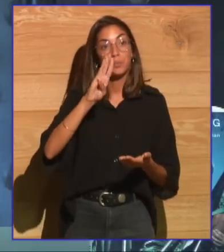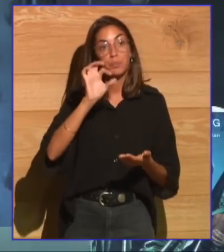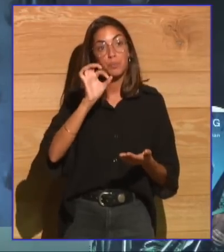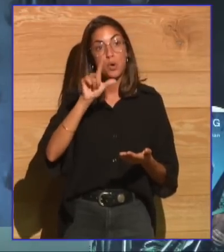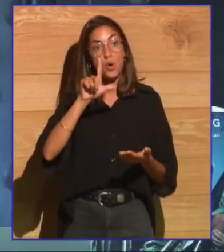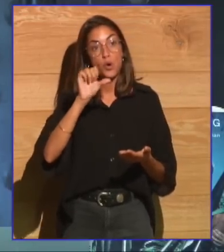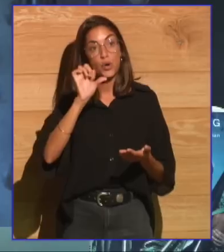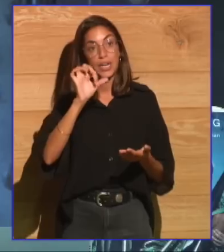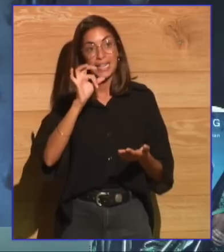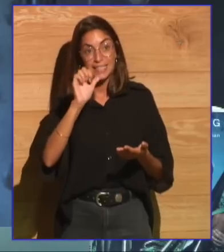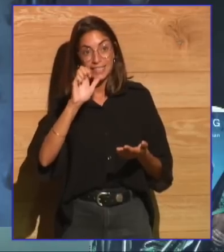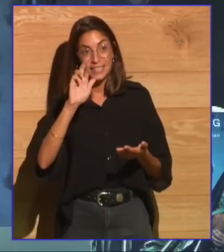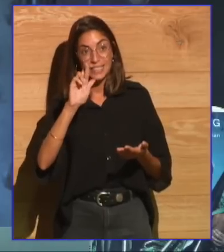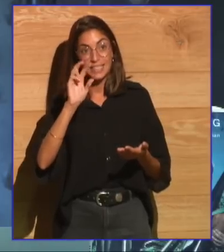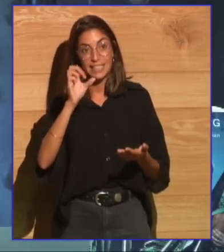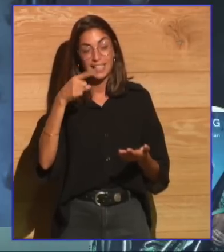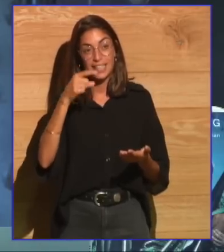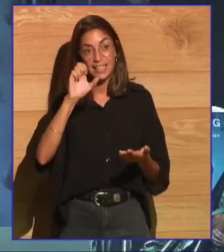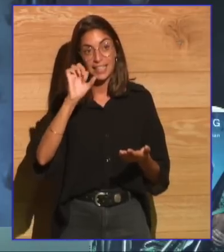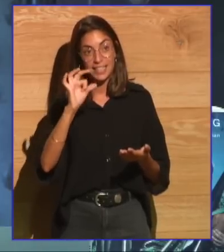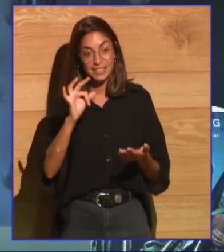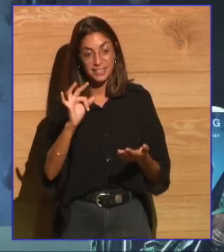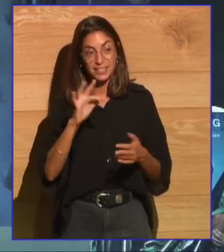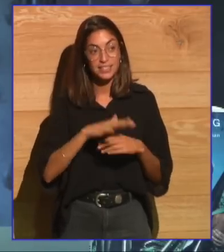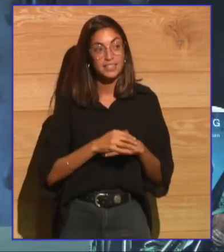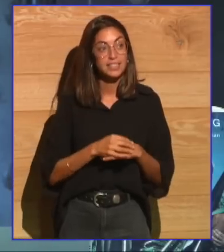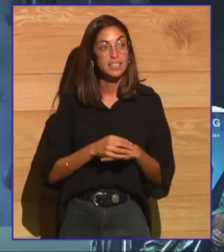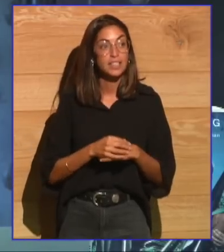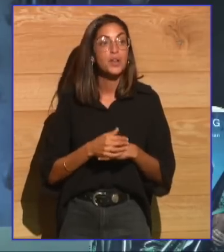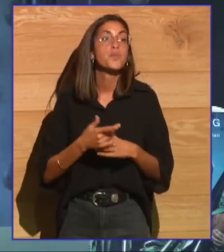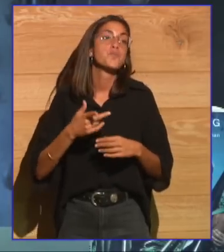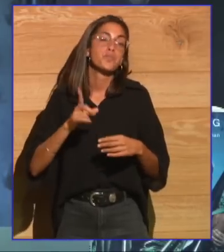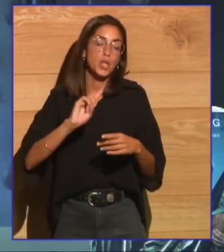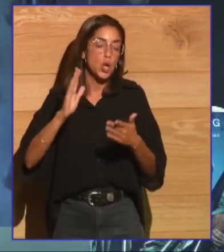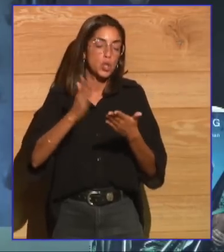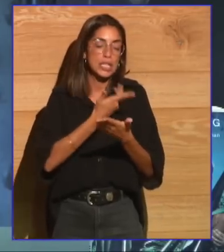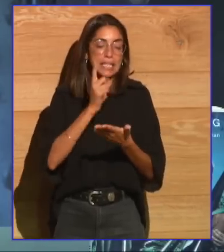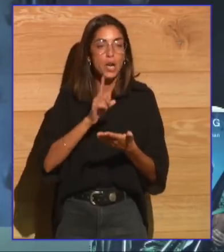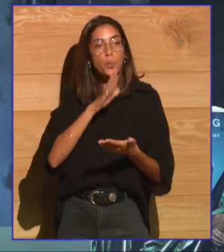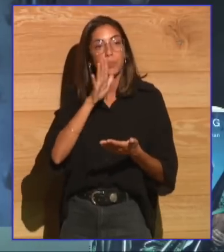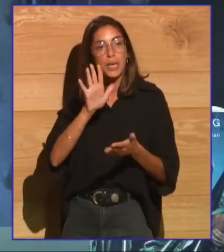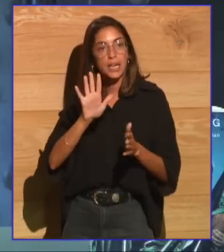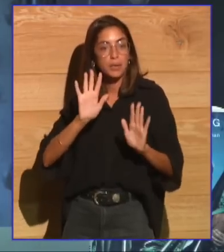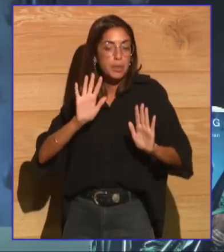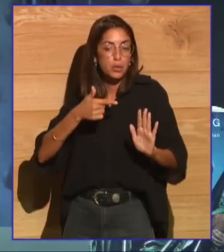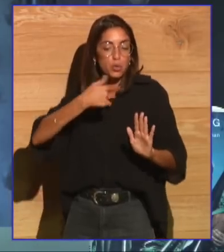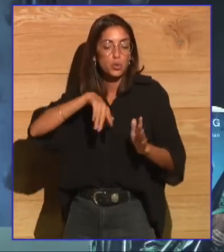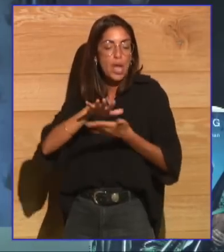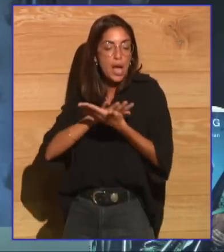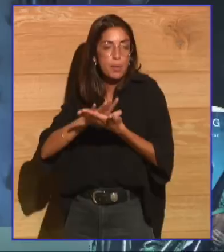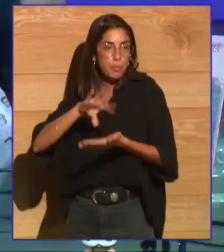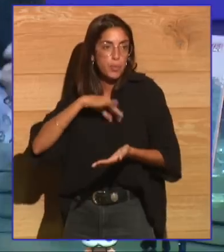o sea saltará iba a presentar y luego habla como productor también pero si es que ya no por